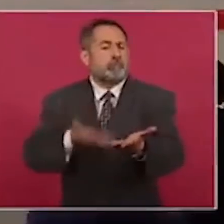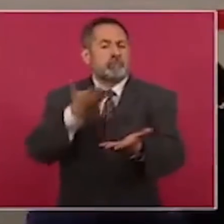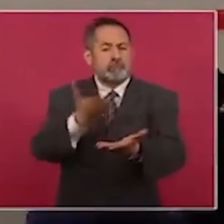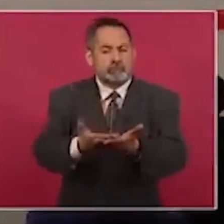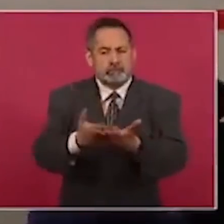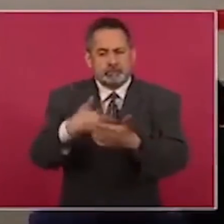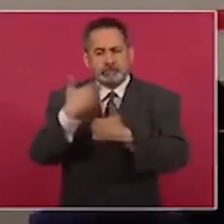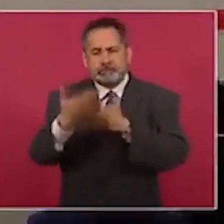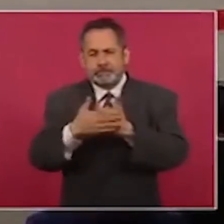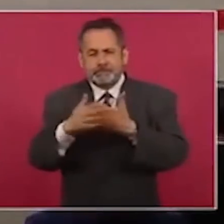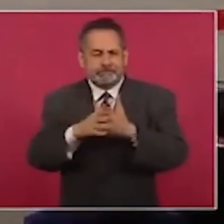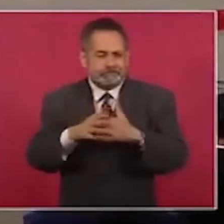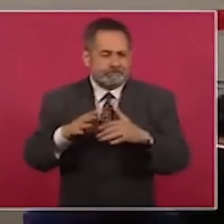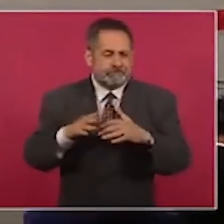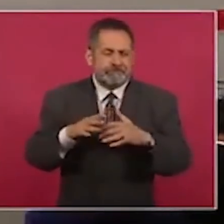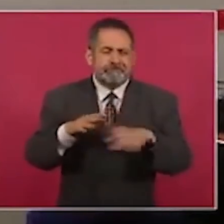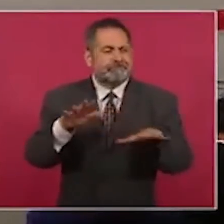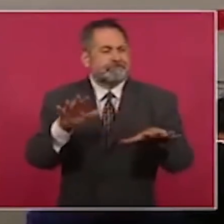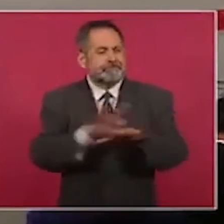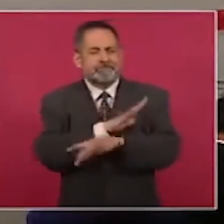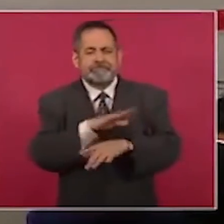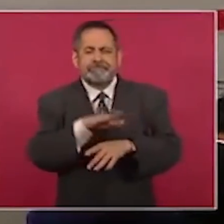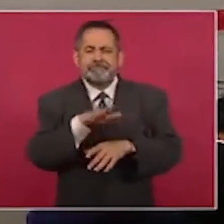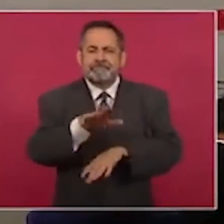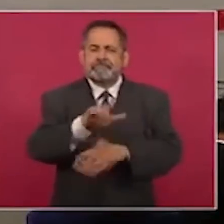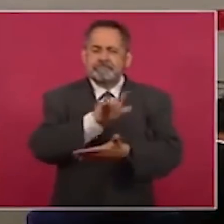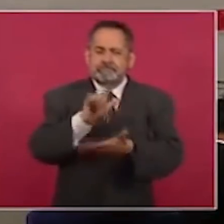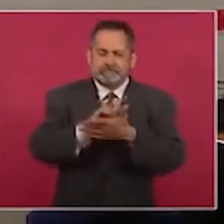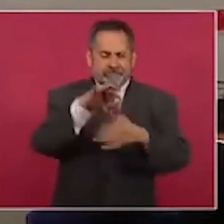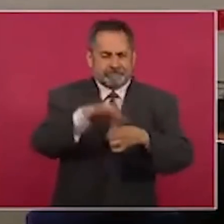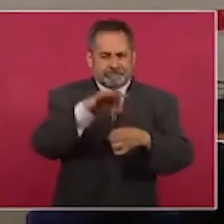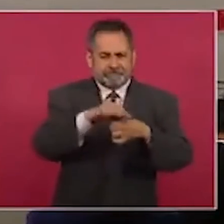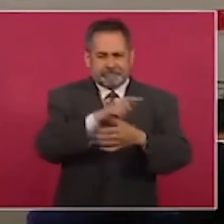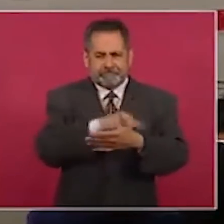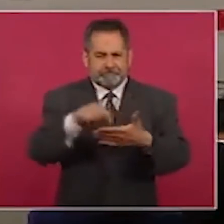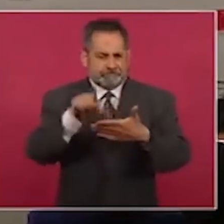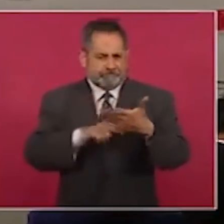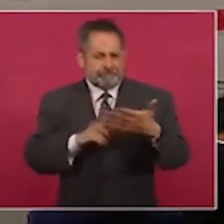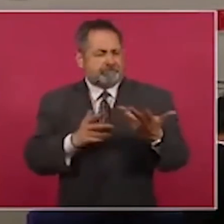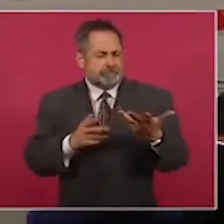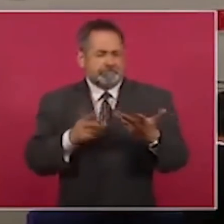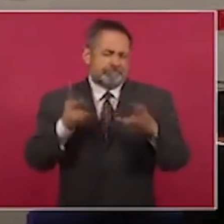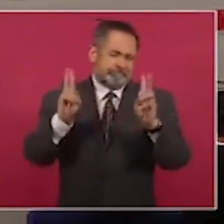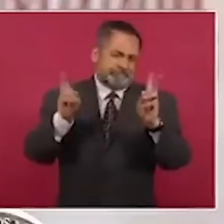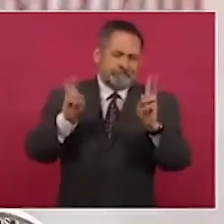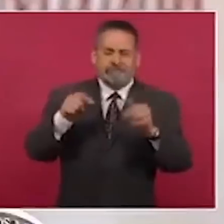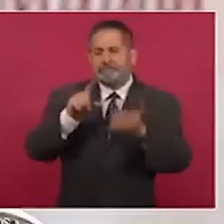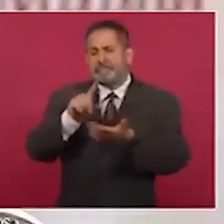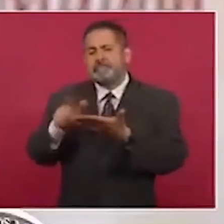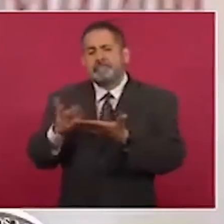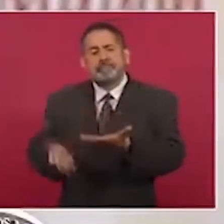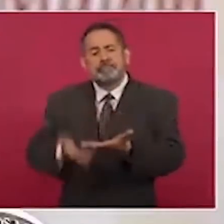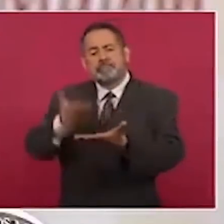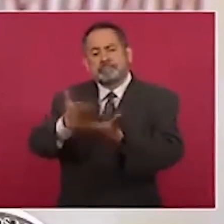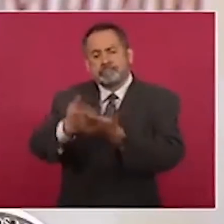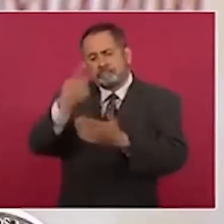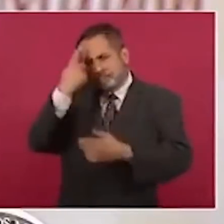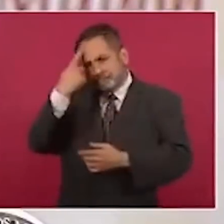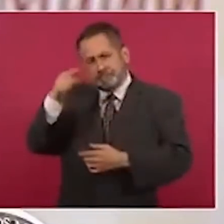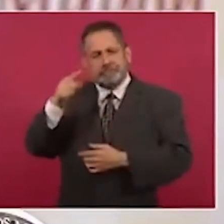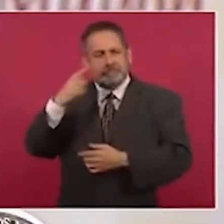que una reforma electoral, esta iniciativa de reforma que hoy se presenta a la Cámara de